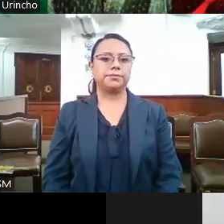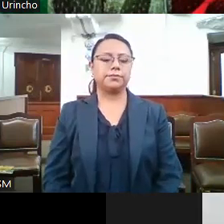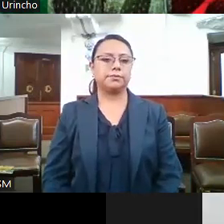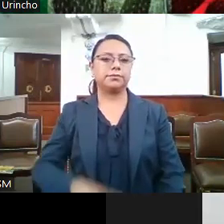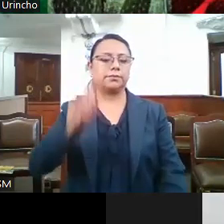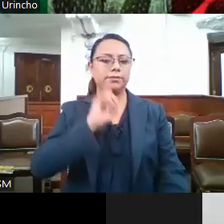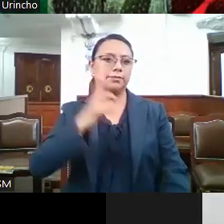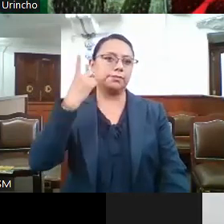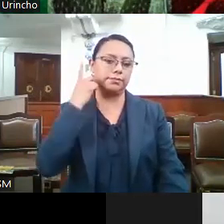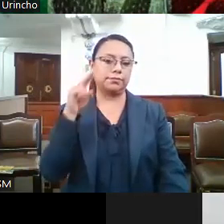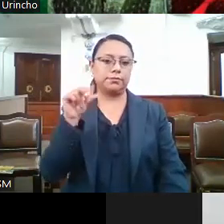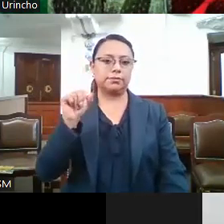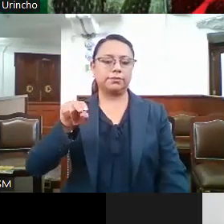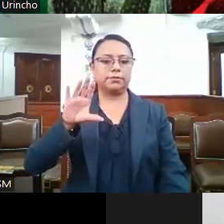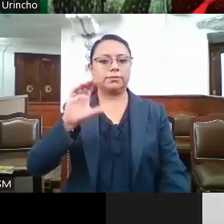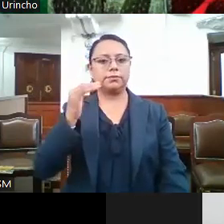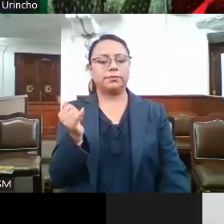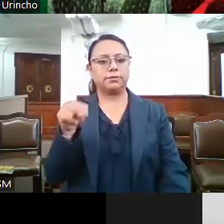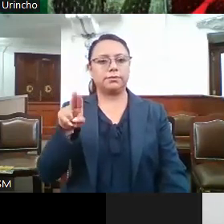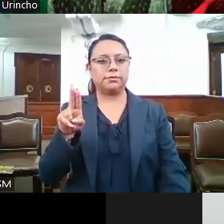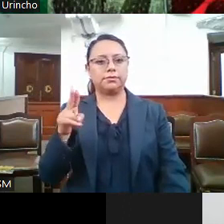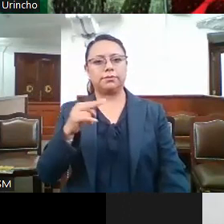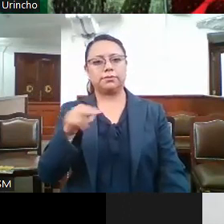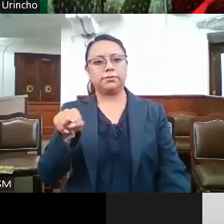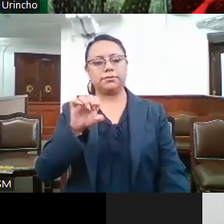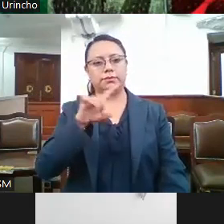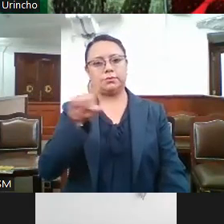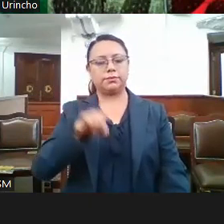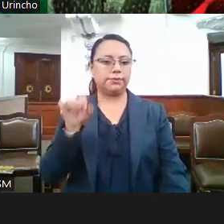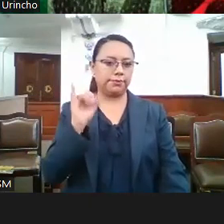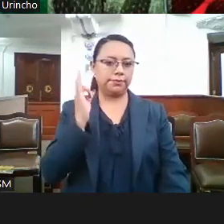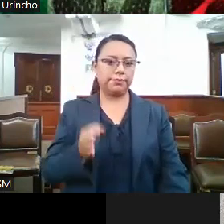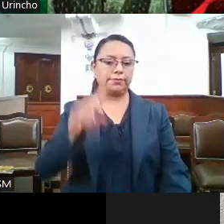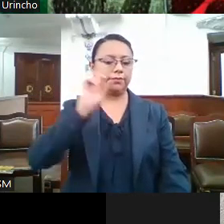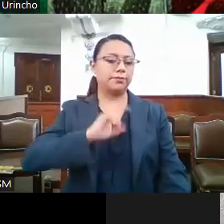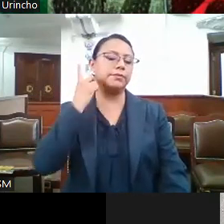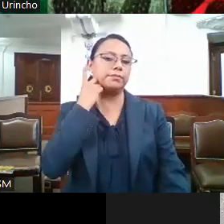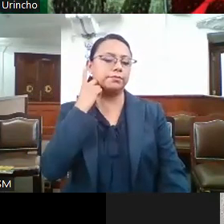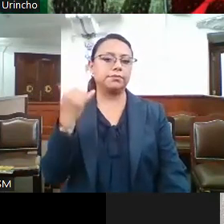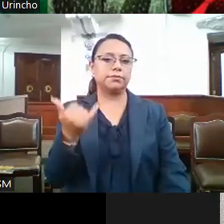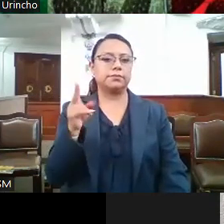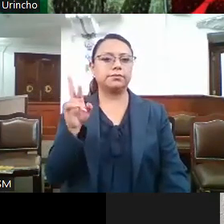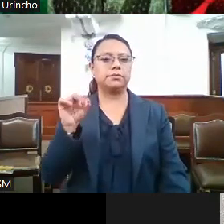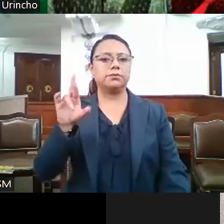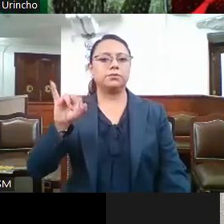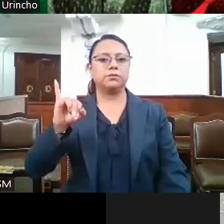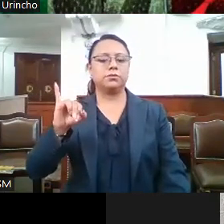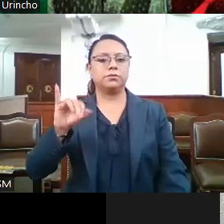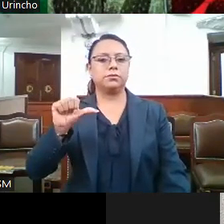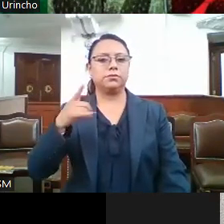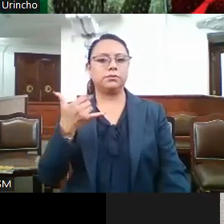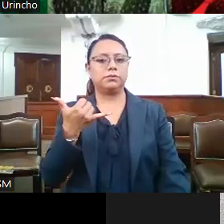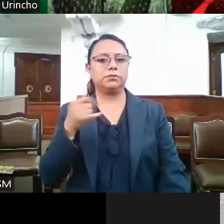Nancy Marlene Núñez Reséndiz. Nancy Núñez, a favor. Diputada Yuriri Ayala Zúñiga. Ayala Zúñiga, en